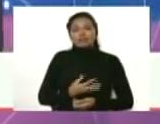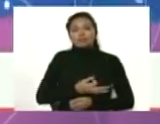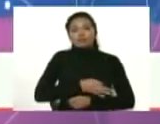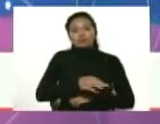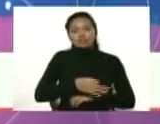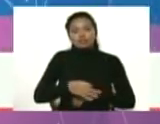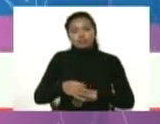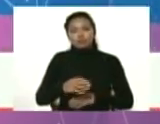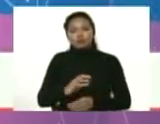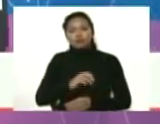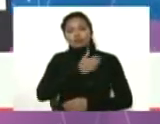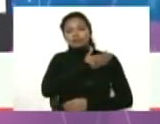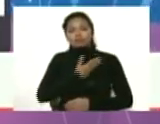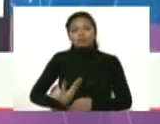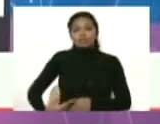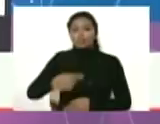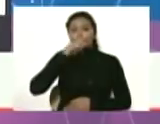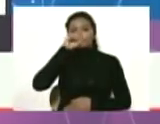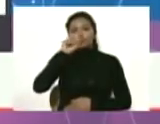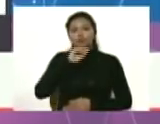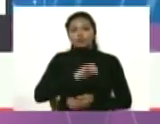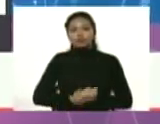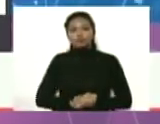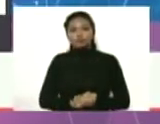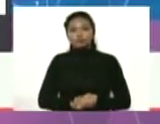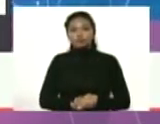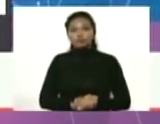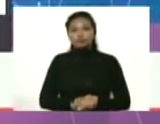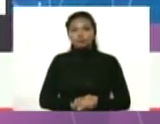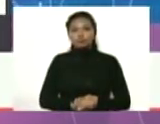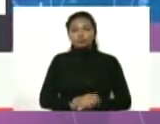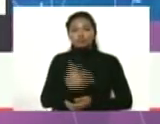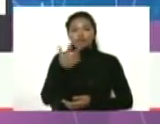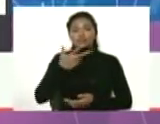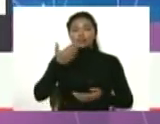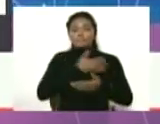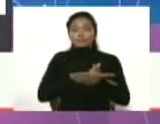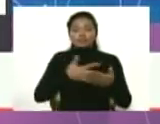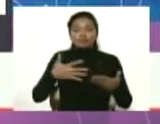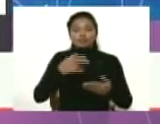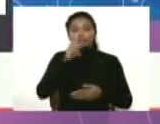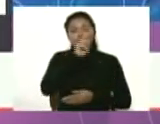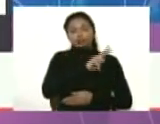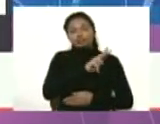Mi comandante en jefe, para los